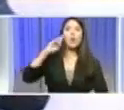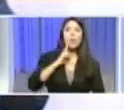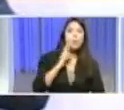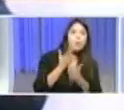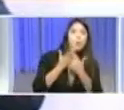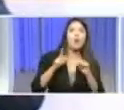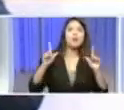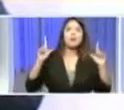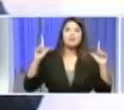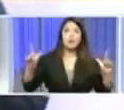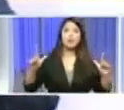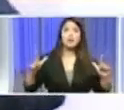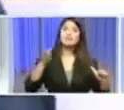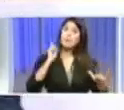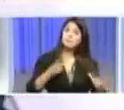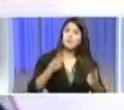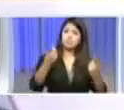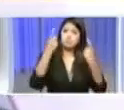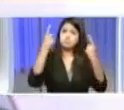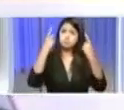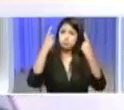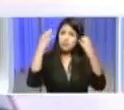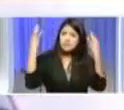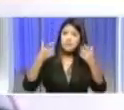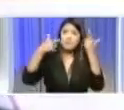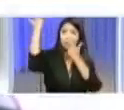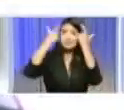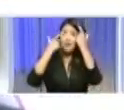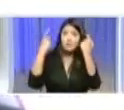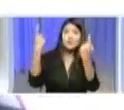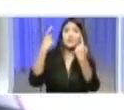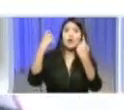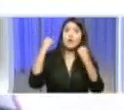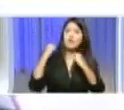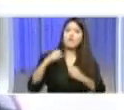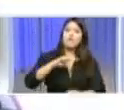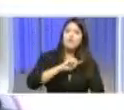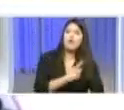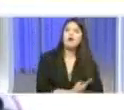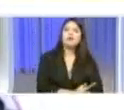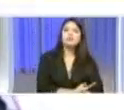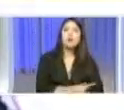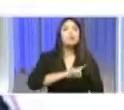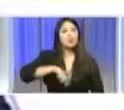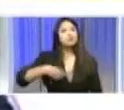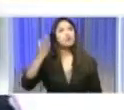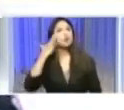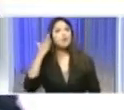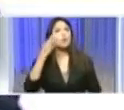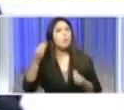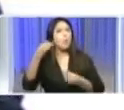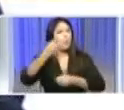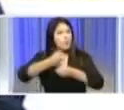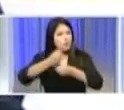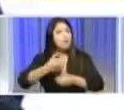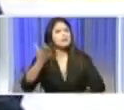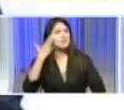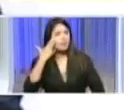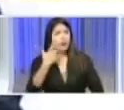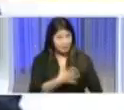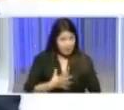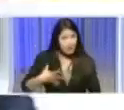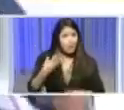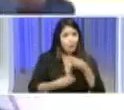la fuerza y la formación que nos forjó Hugo Chávez. Sabemos cómo hacerlo, queremos